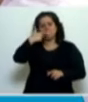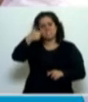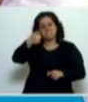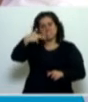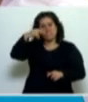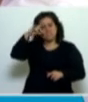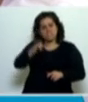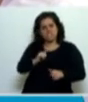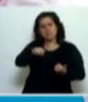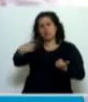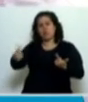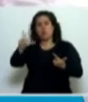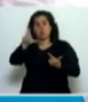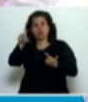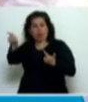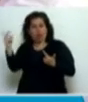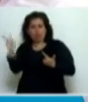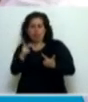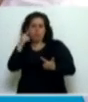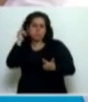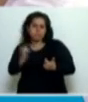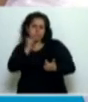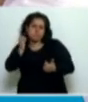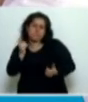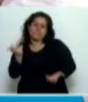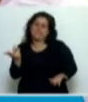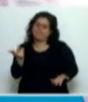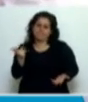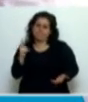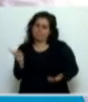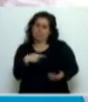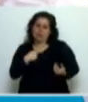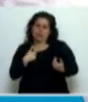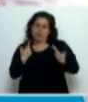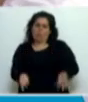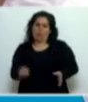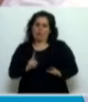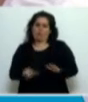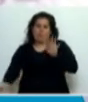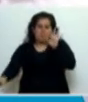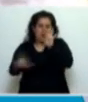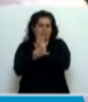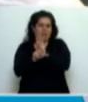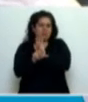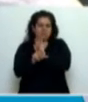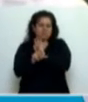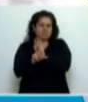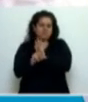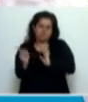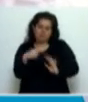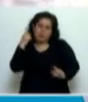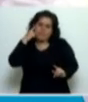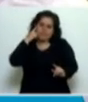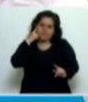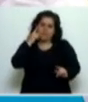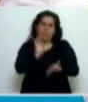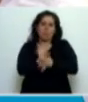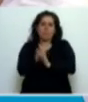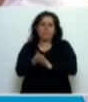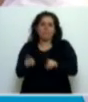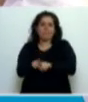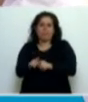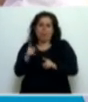y el diputado Martín Lustó, no nos permiten acompañar una ley que está, o lo consideramos nosotros, tachado